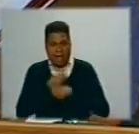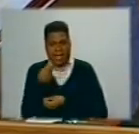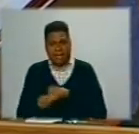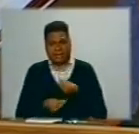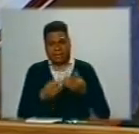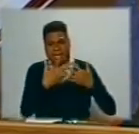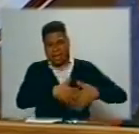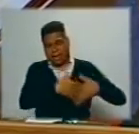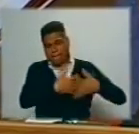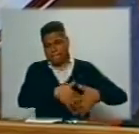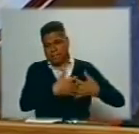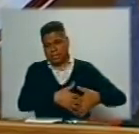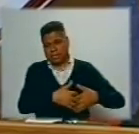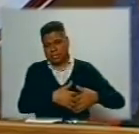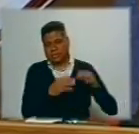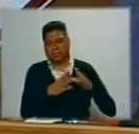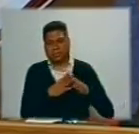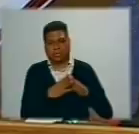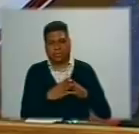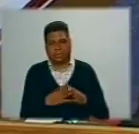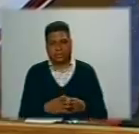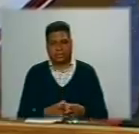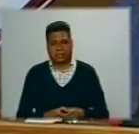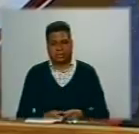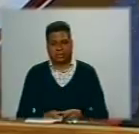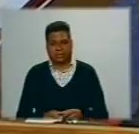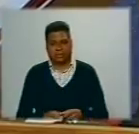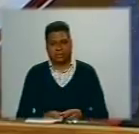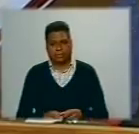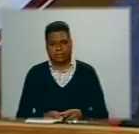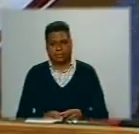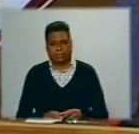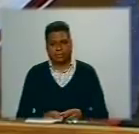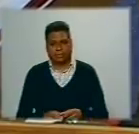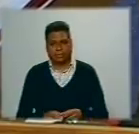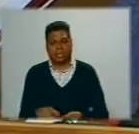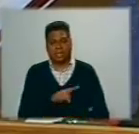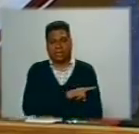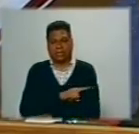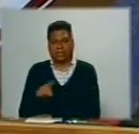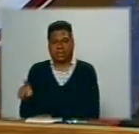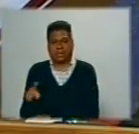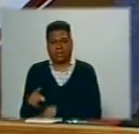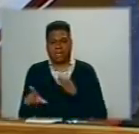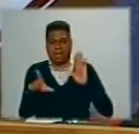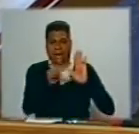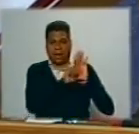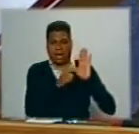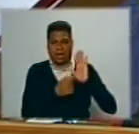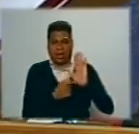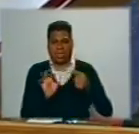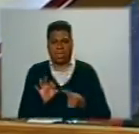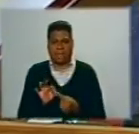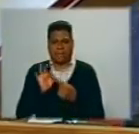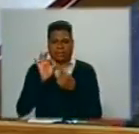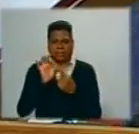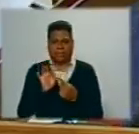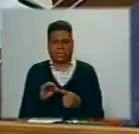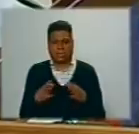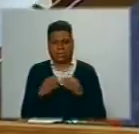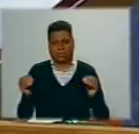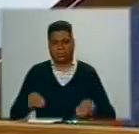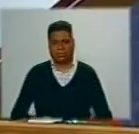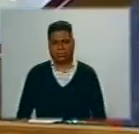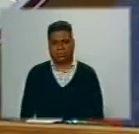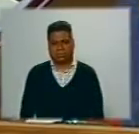proveedoras o proveedor de bien o prestadores de servicio deben acogerse a las leyes especiales que rigen la materia. Es todo.